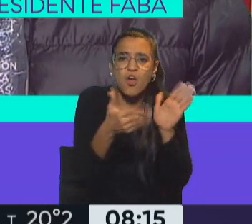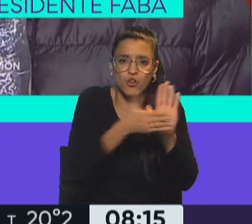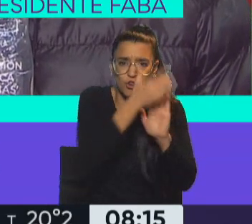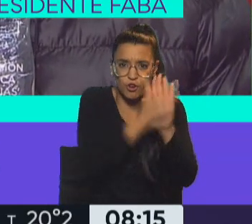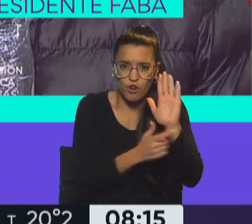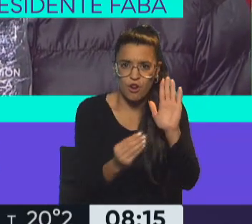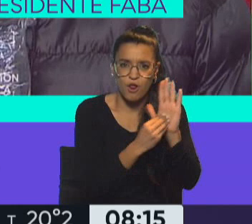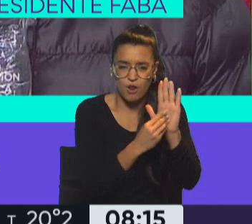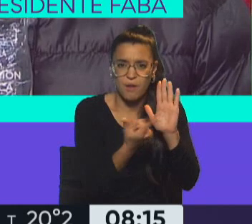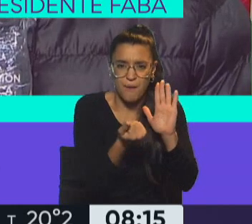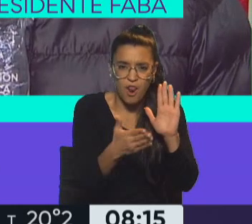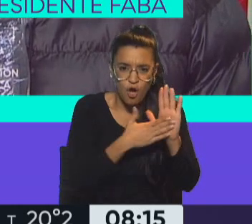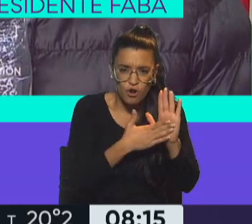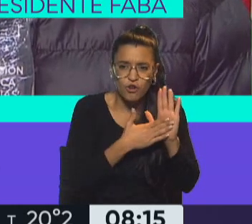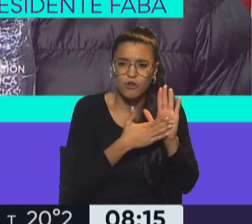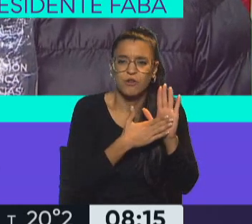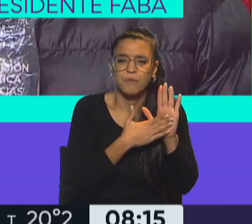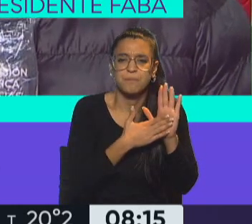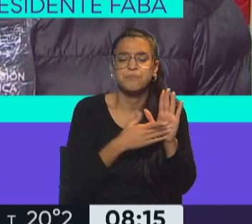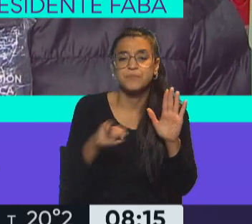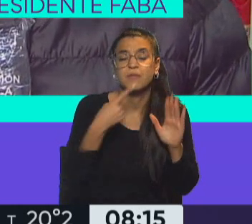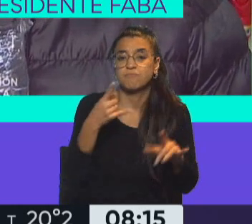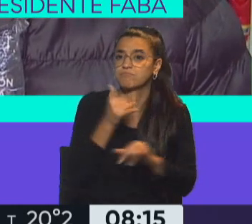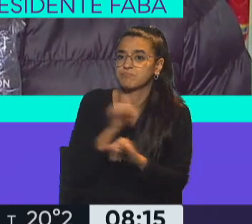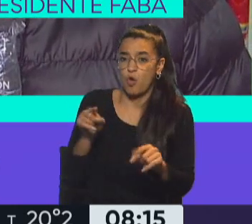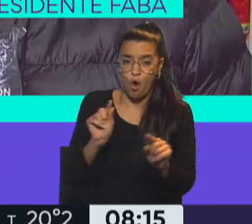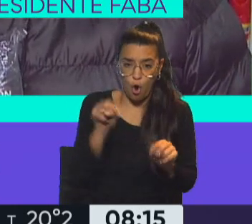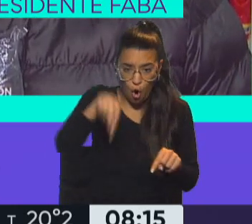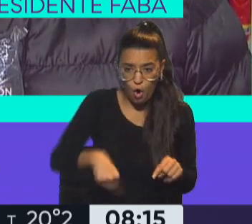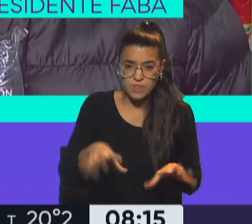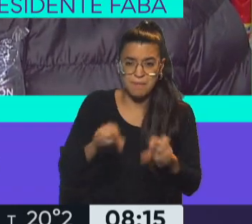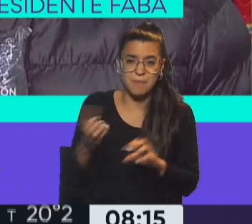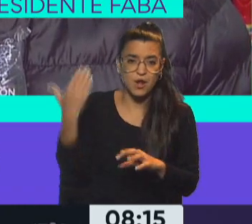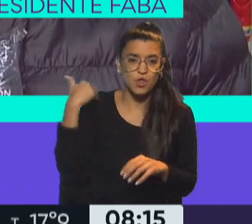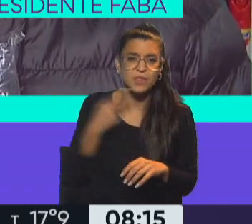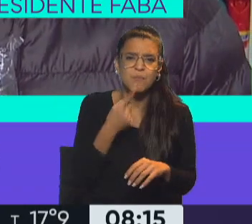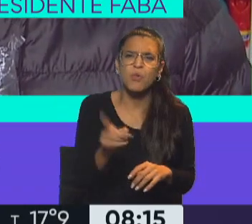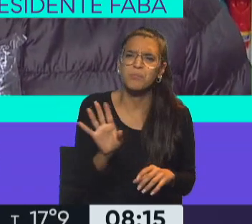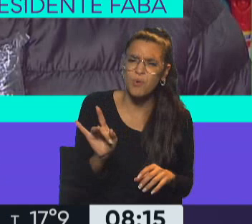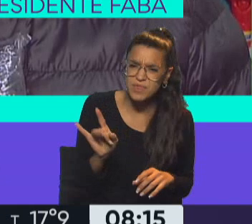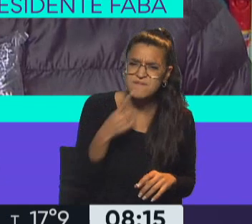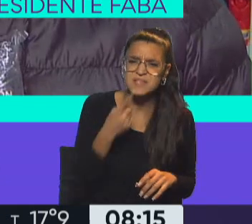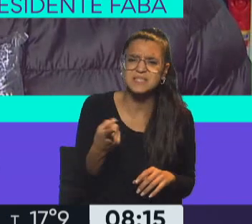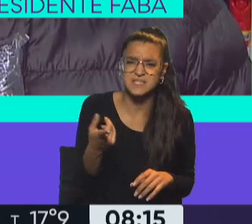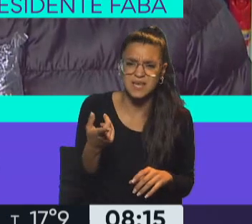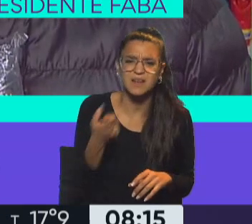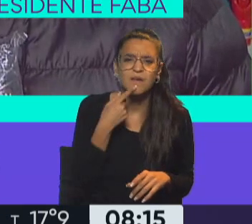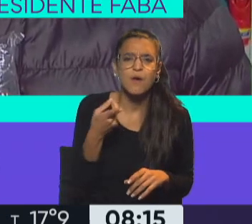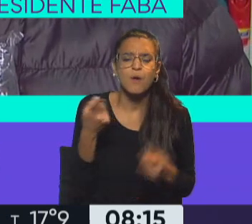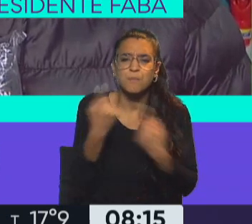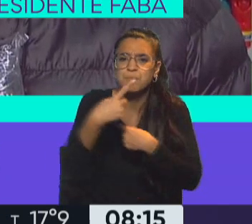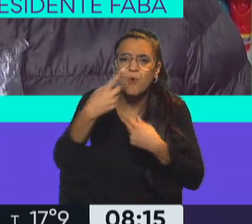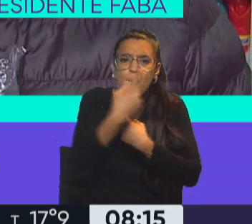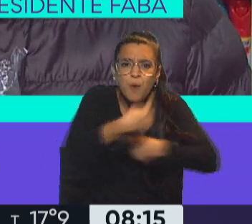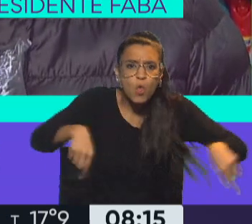envase del producto y que según trascendió lo hablábamos hoy más tempranito a la mañana era muy difícil para ustedes acceder a esos productos en particular